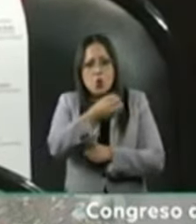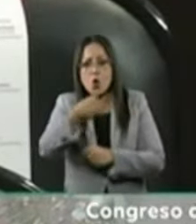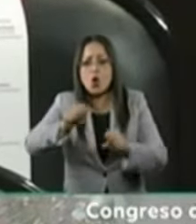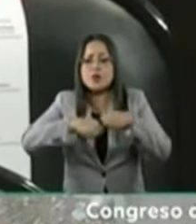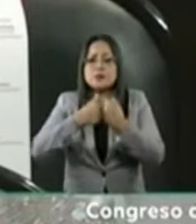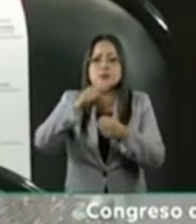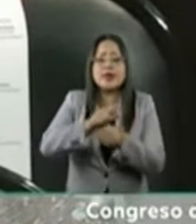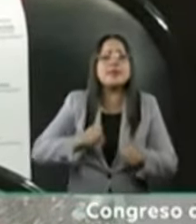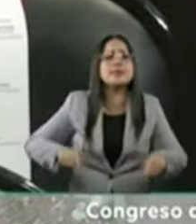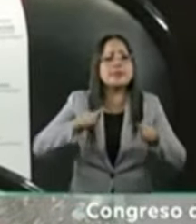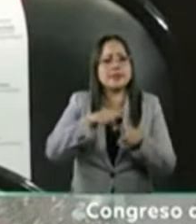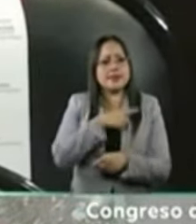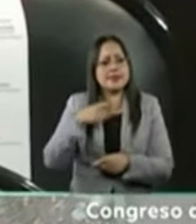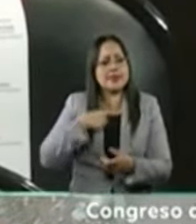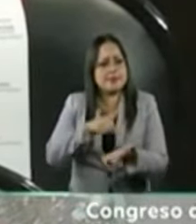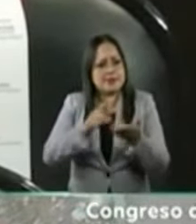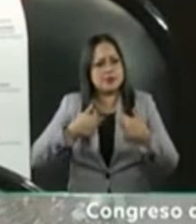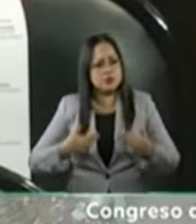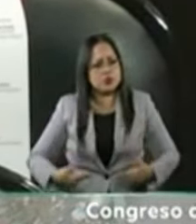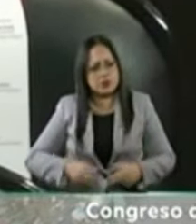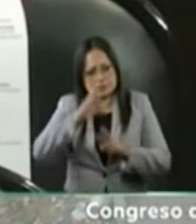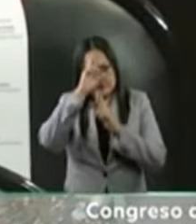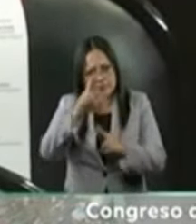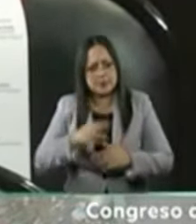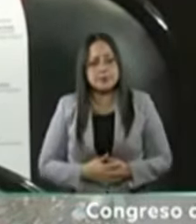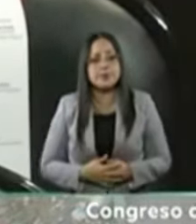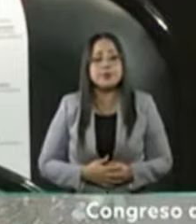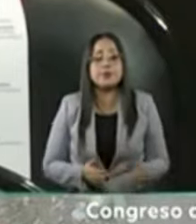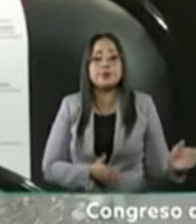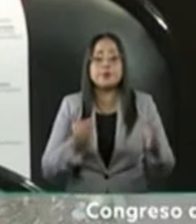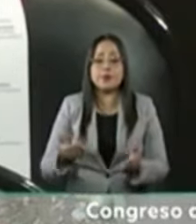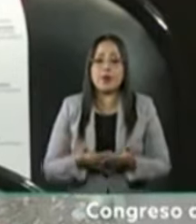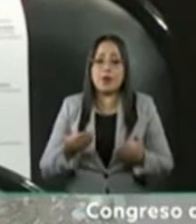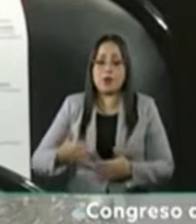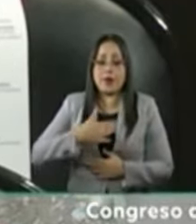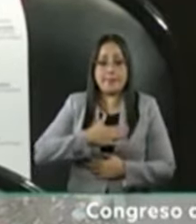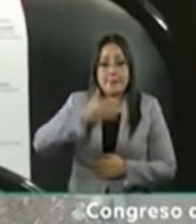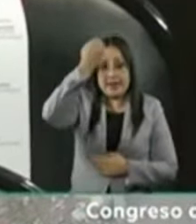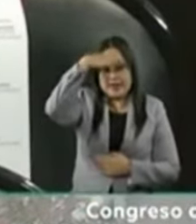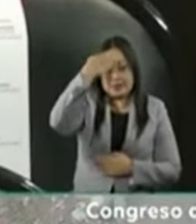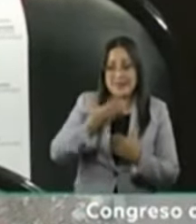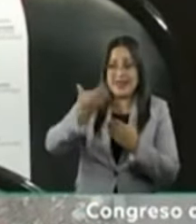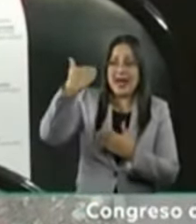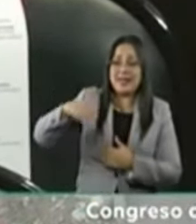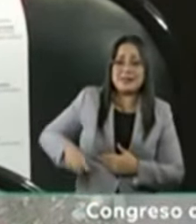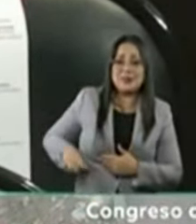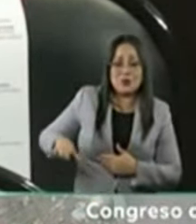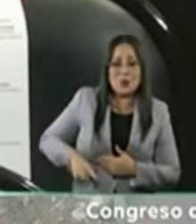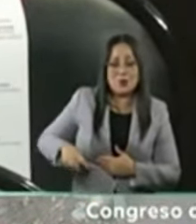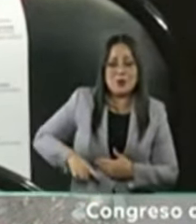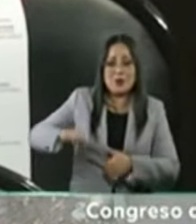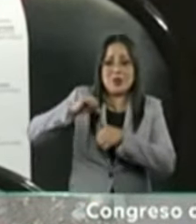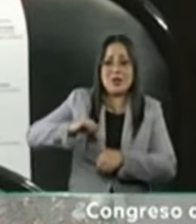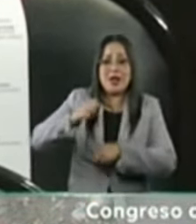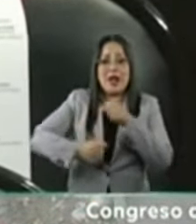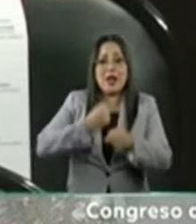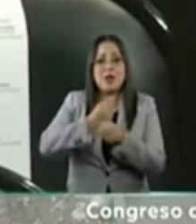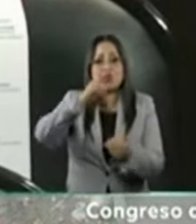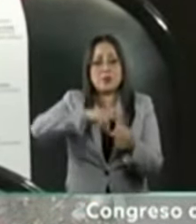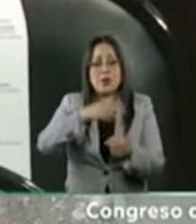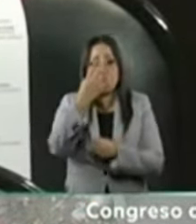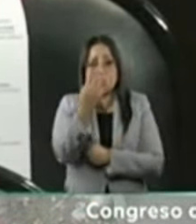habla de la elección de magistrados y ministros de la Corte por voto popular y que ha traído mucha polémica